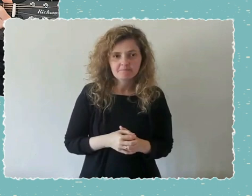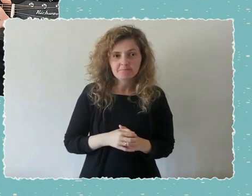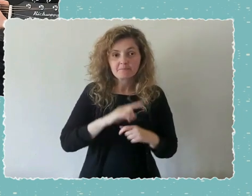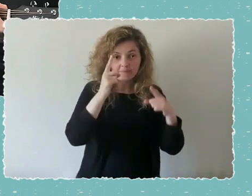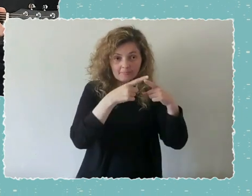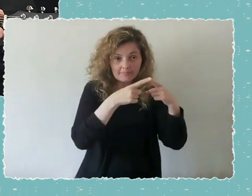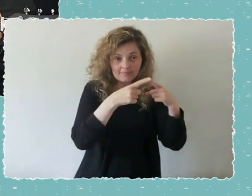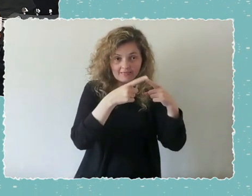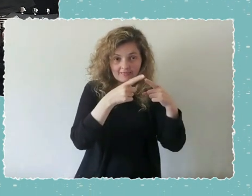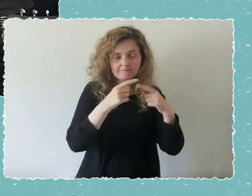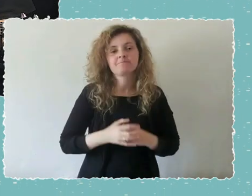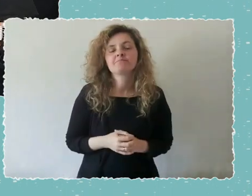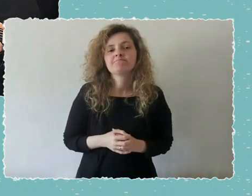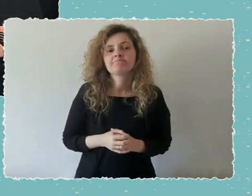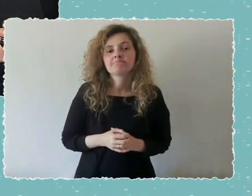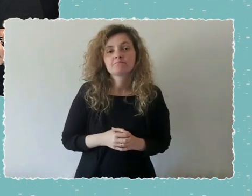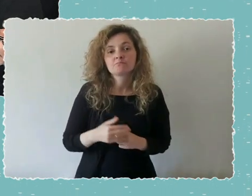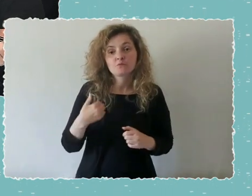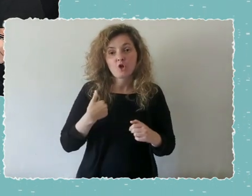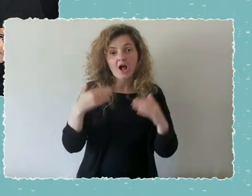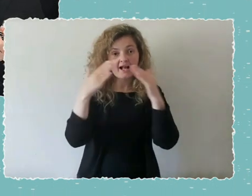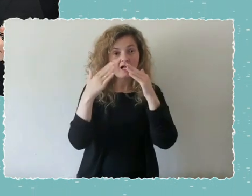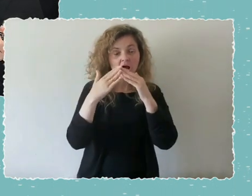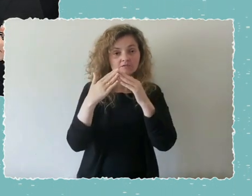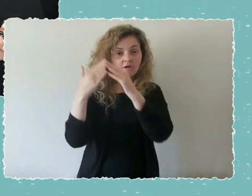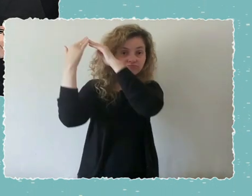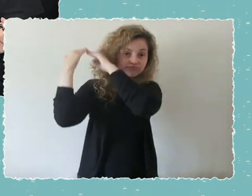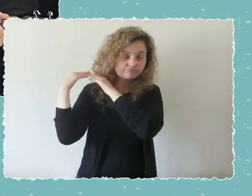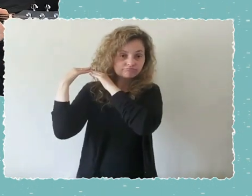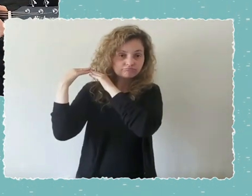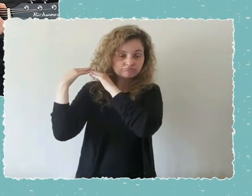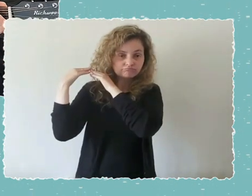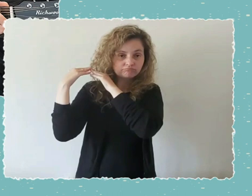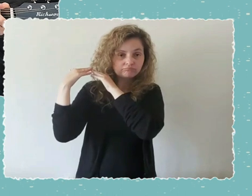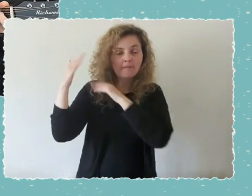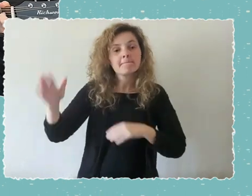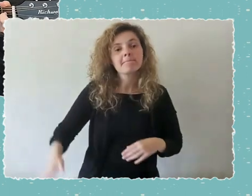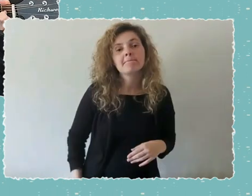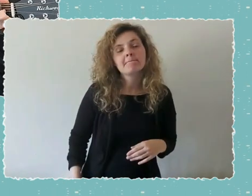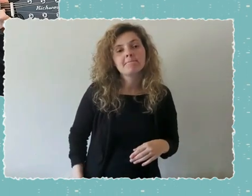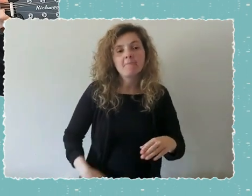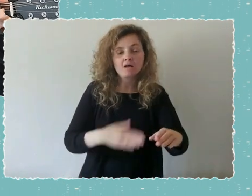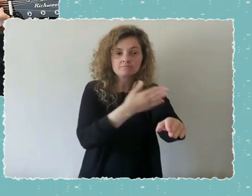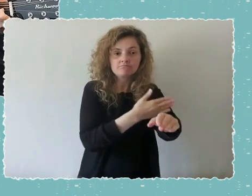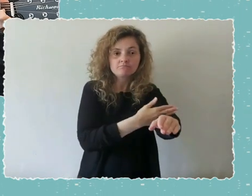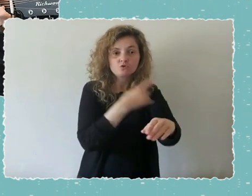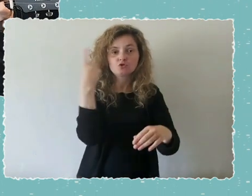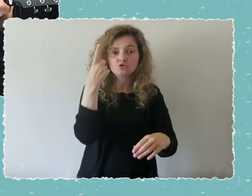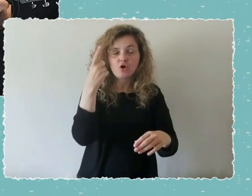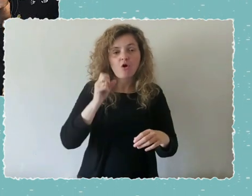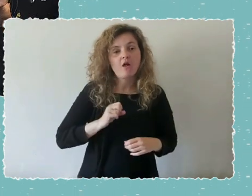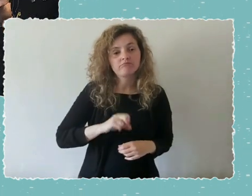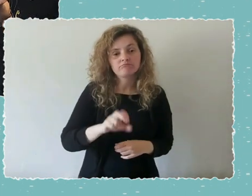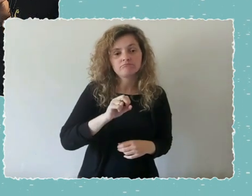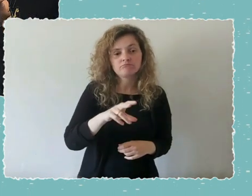coa primeira. Levo a miña casa ao lombo, camiño só cunha pata. E